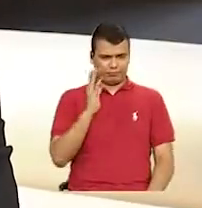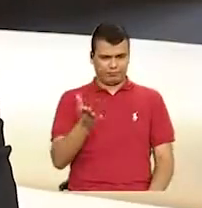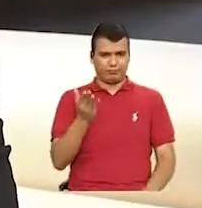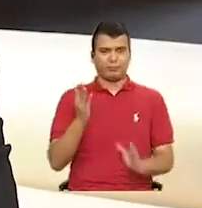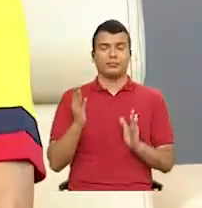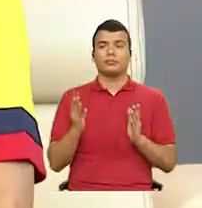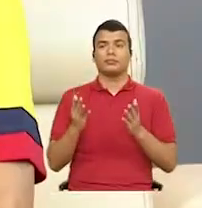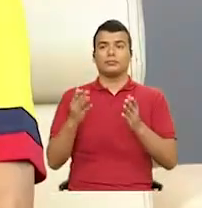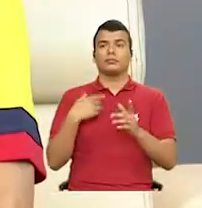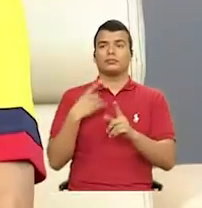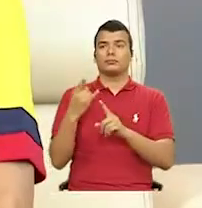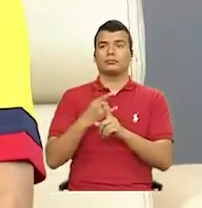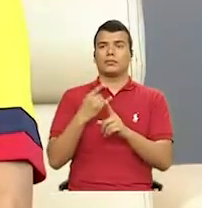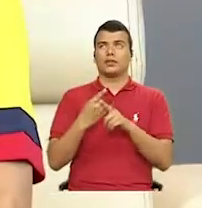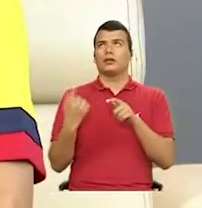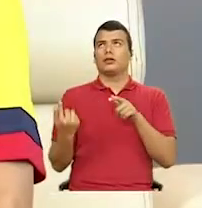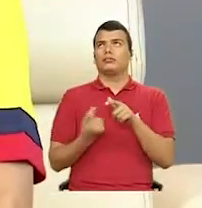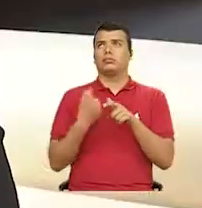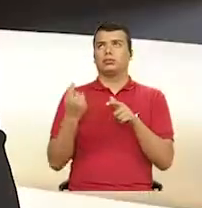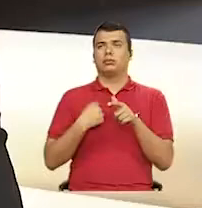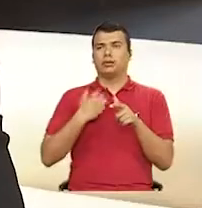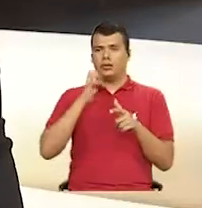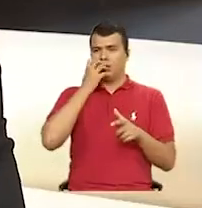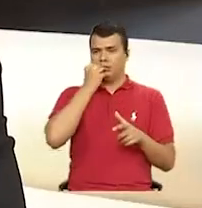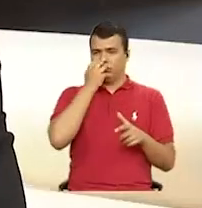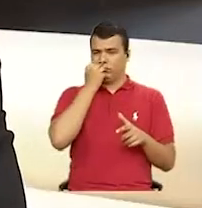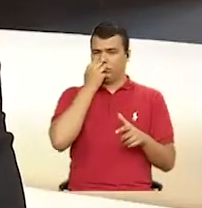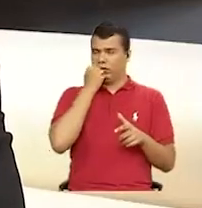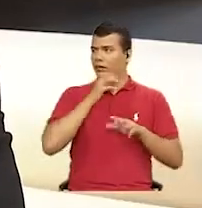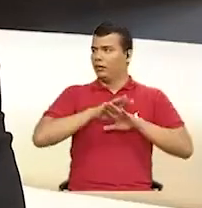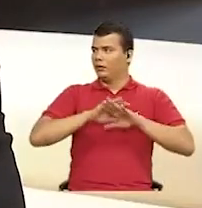tú consumes un jugo de naranja embotellado,